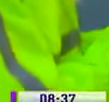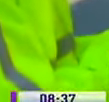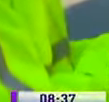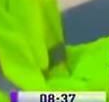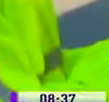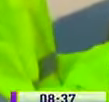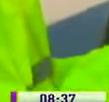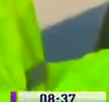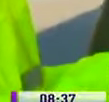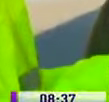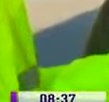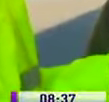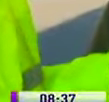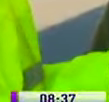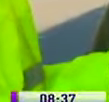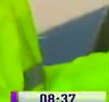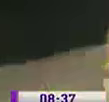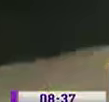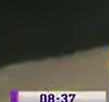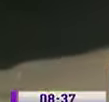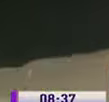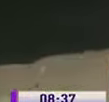por qué